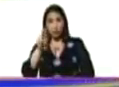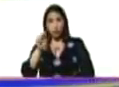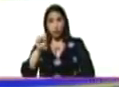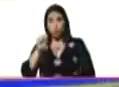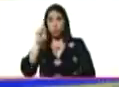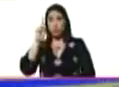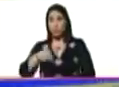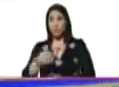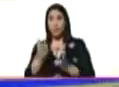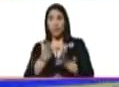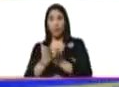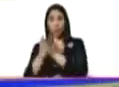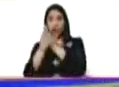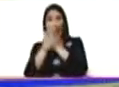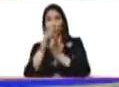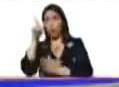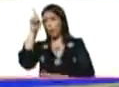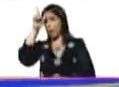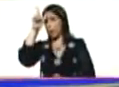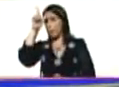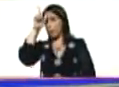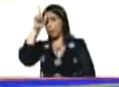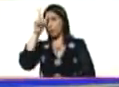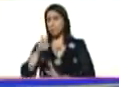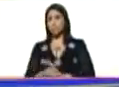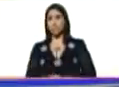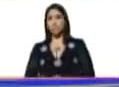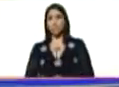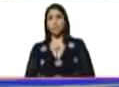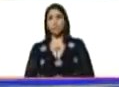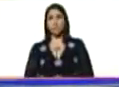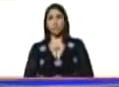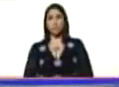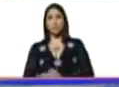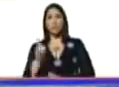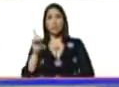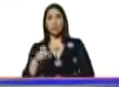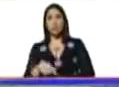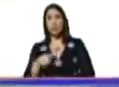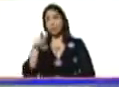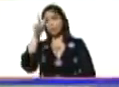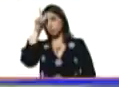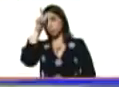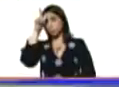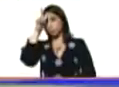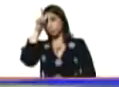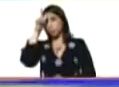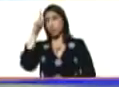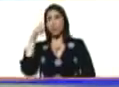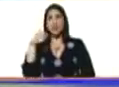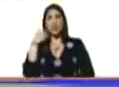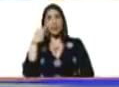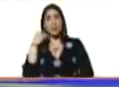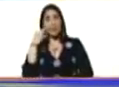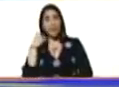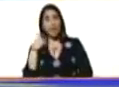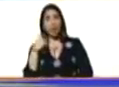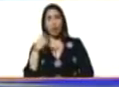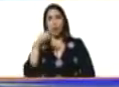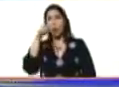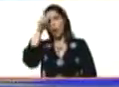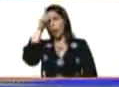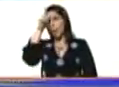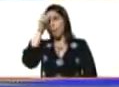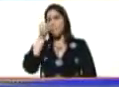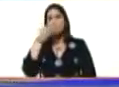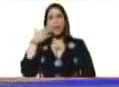Reverol, pueden hablar alemán los dos, el alemán negro y el alemán blanco, los dos alemanes